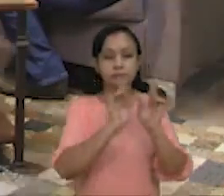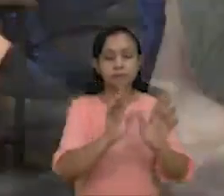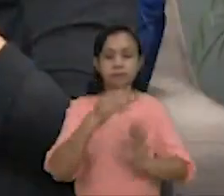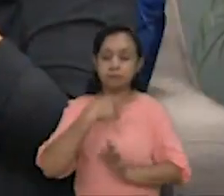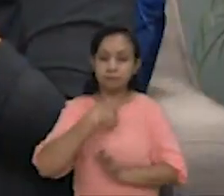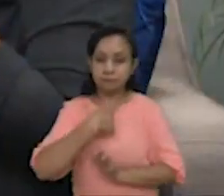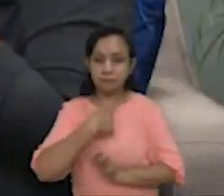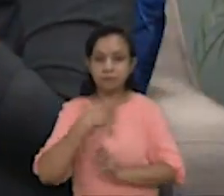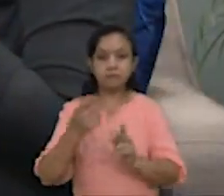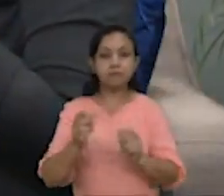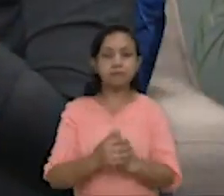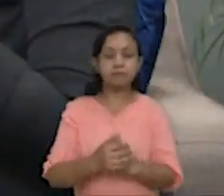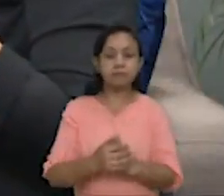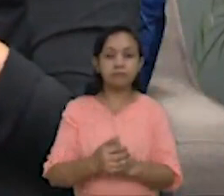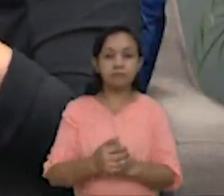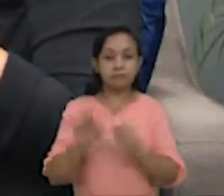yo